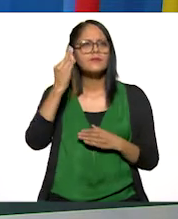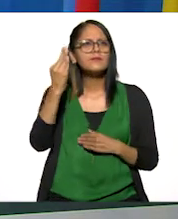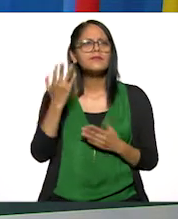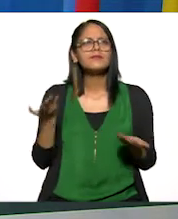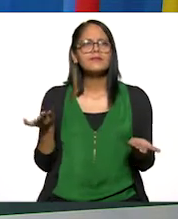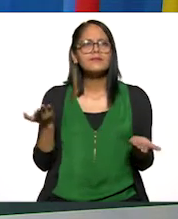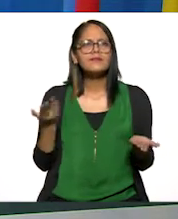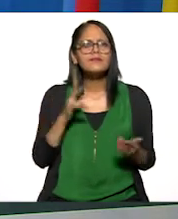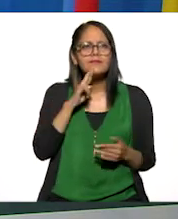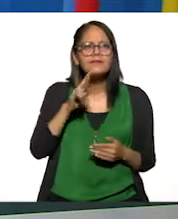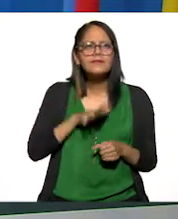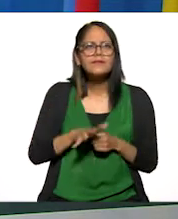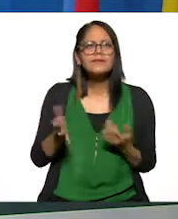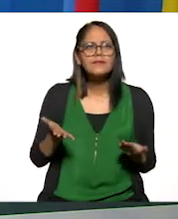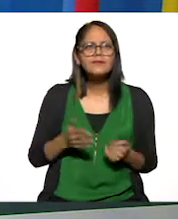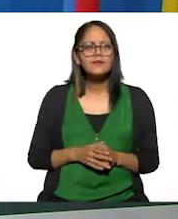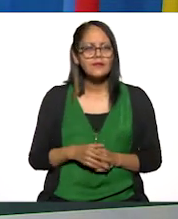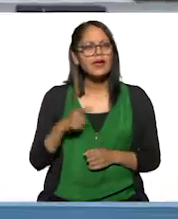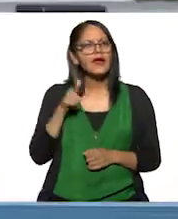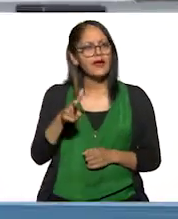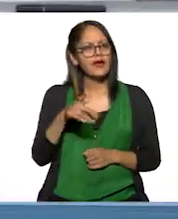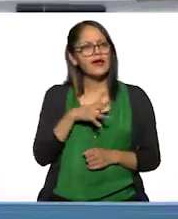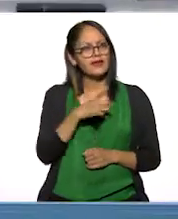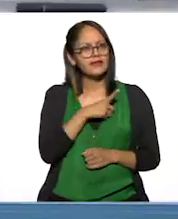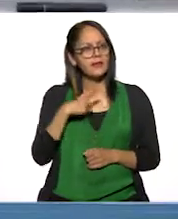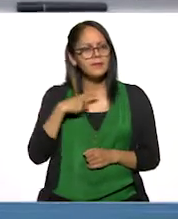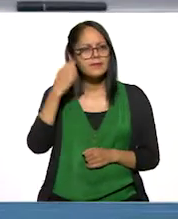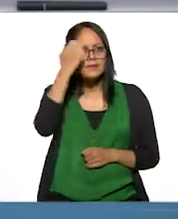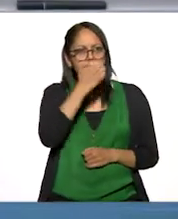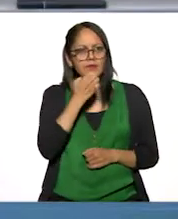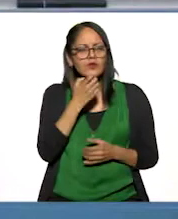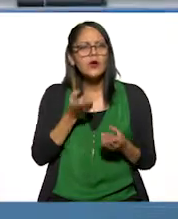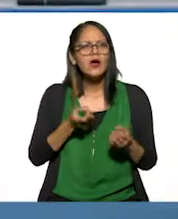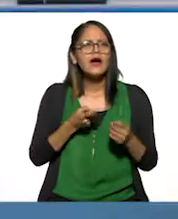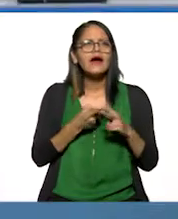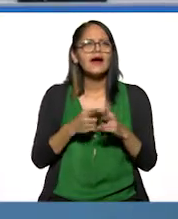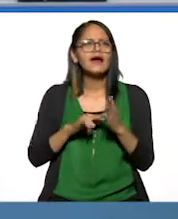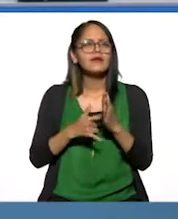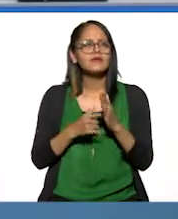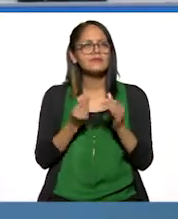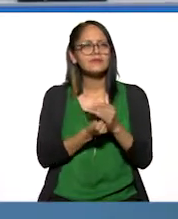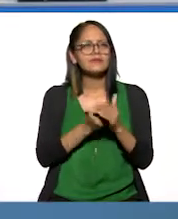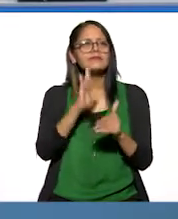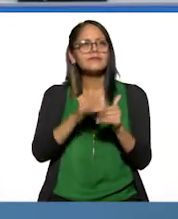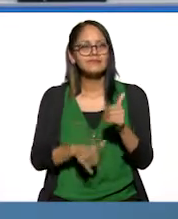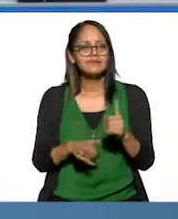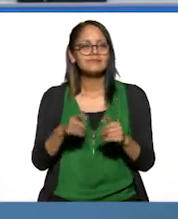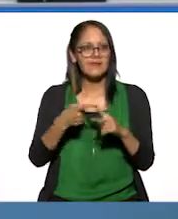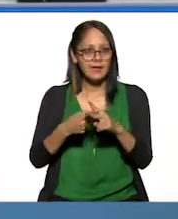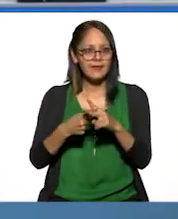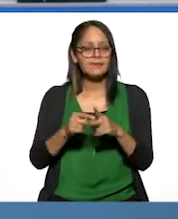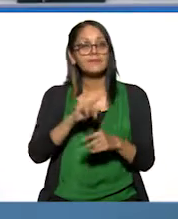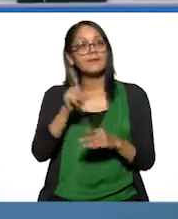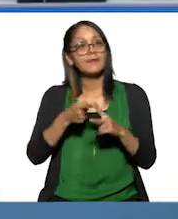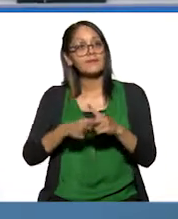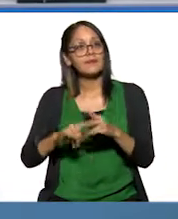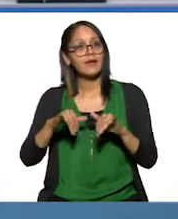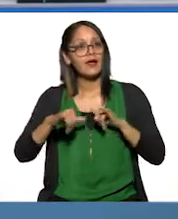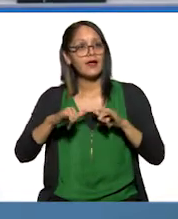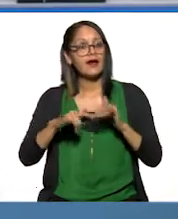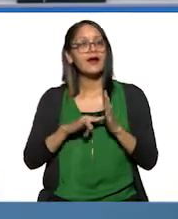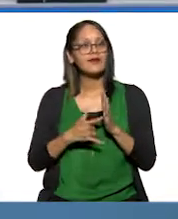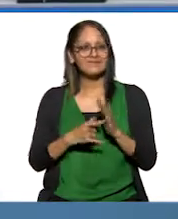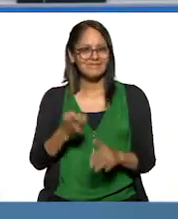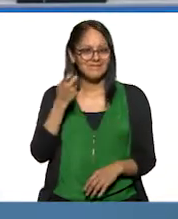¿Cuál sería la respuesta, Alejandra? Pues tenemos que ver a qué hora acaba la clase de matemáticas. Así y es. A qué hora empieza la de geografía.